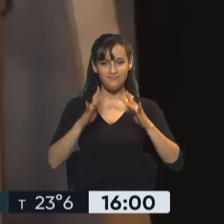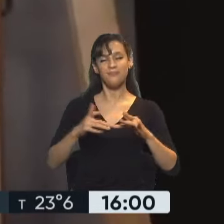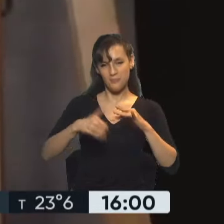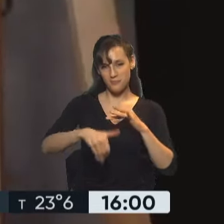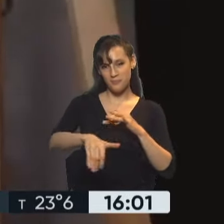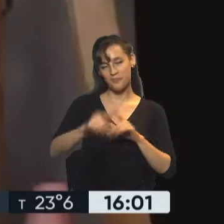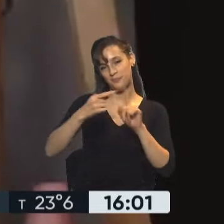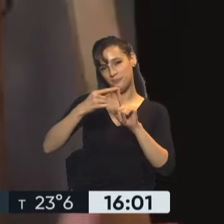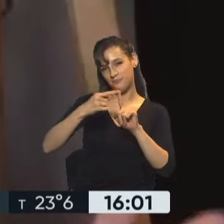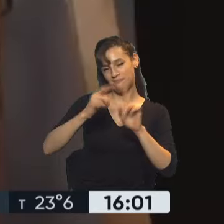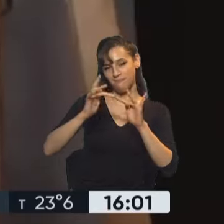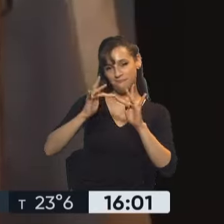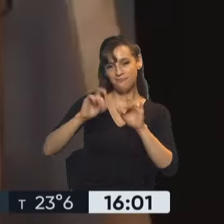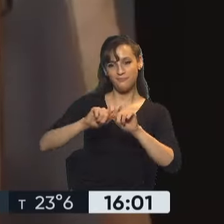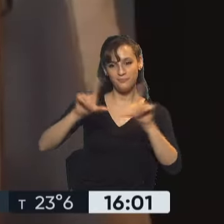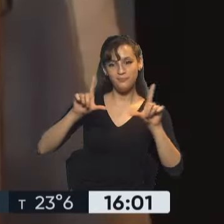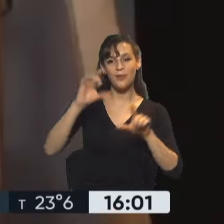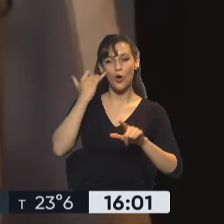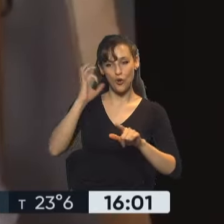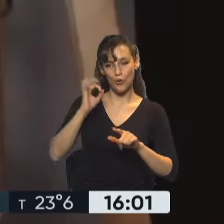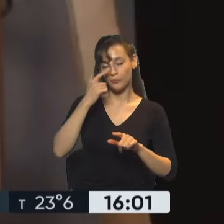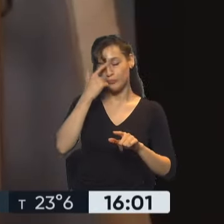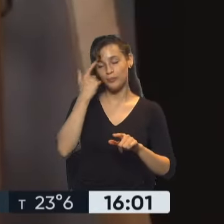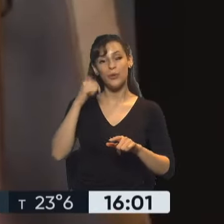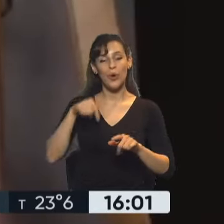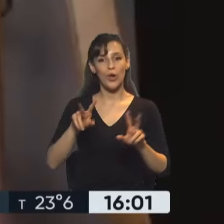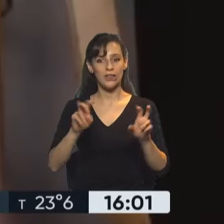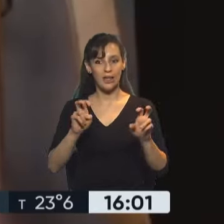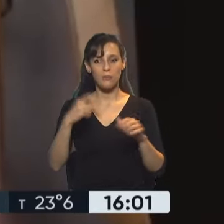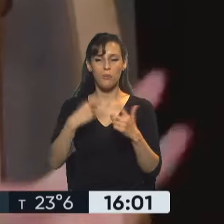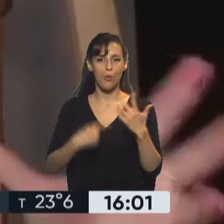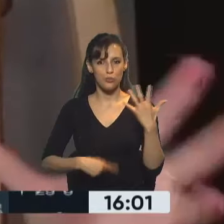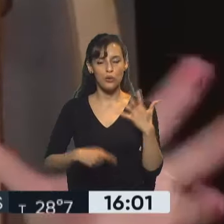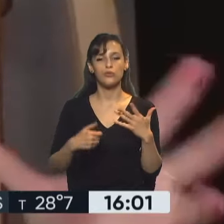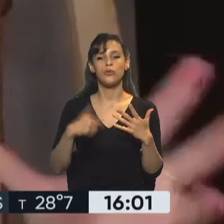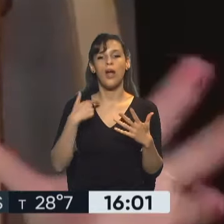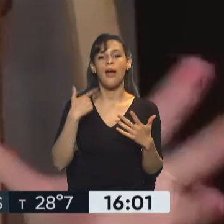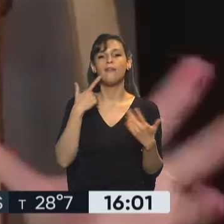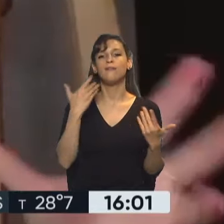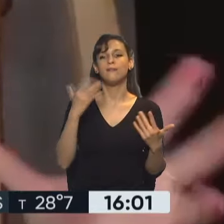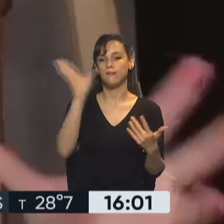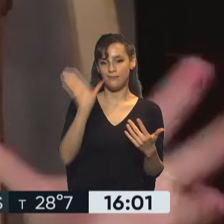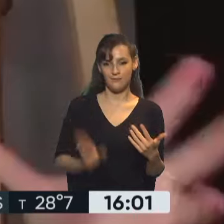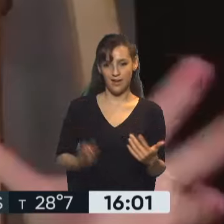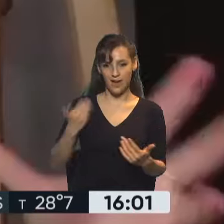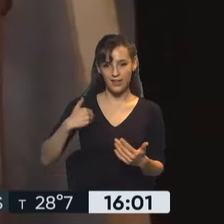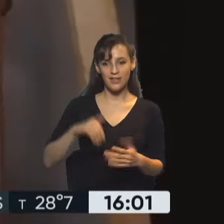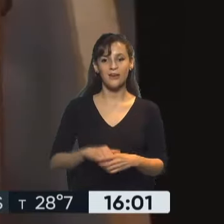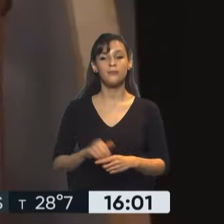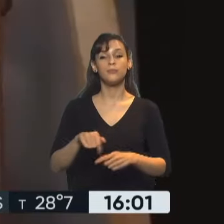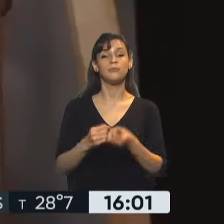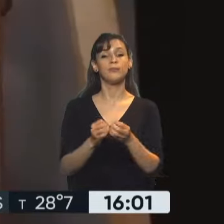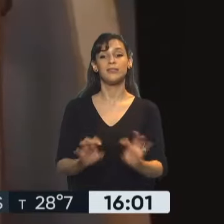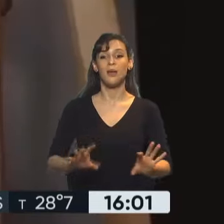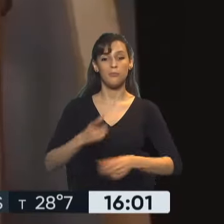Un programa lleno de cosas tenemos hoy, ¿eh? Vamos a hablar de un montón de cosas, vamos a recorrer el país y si les parece, arrancamos nomás